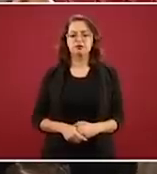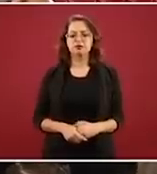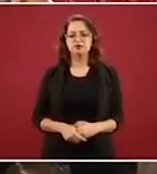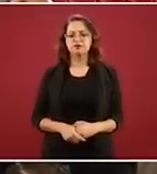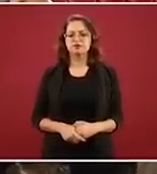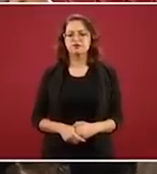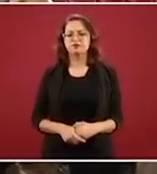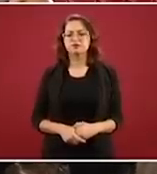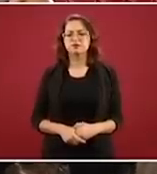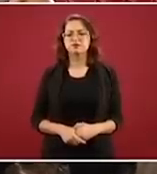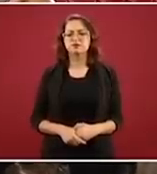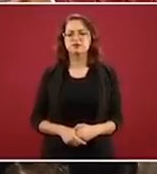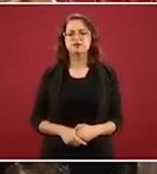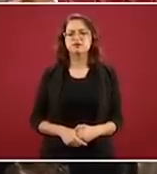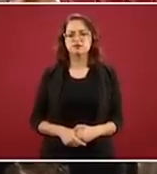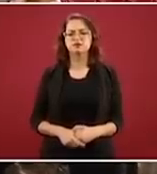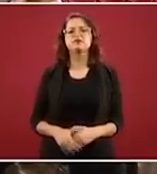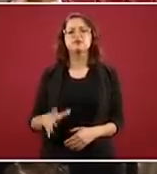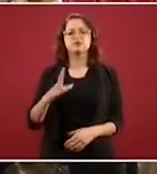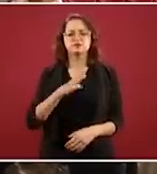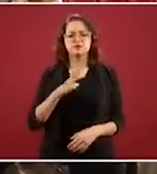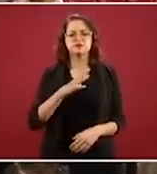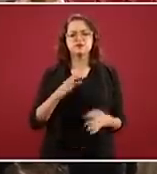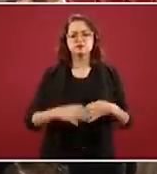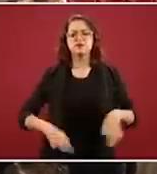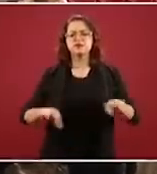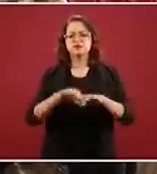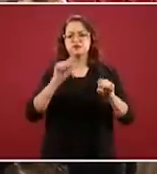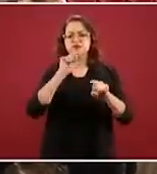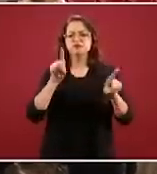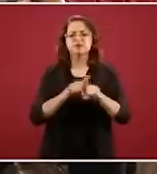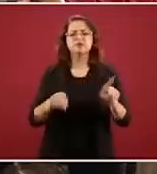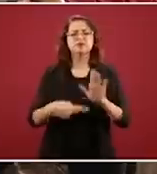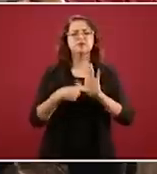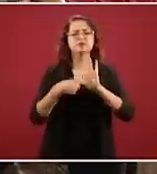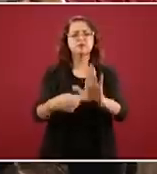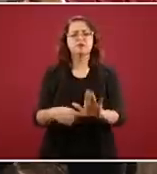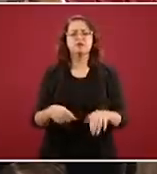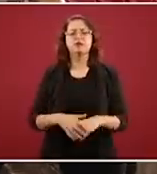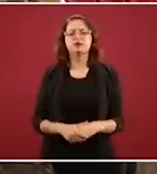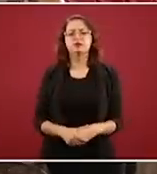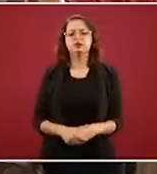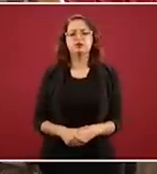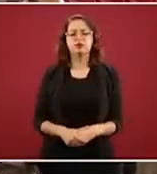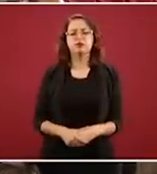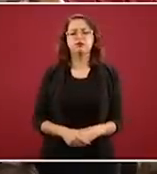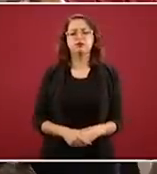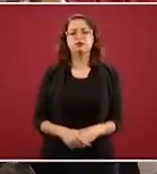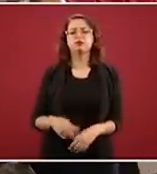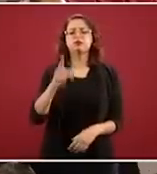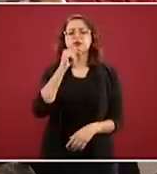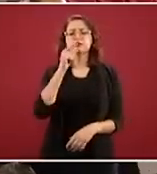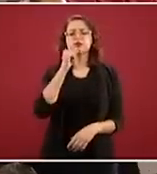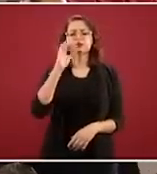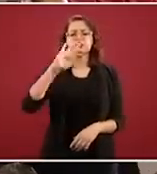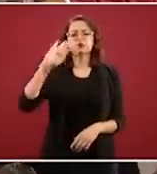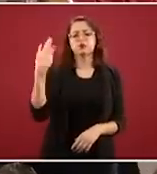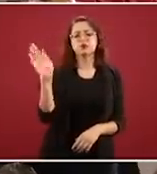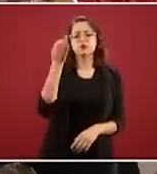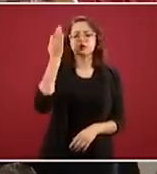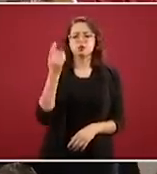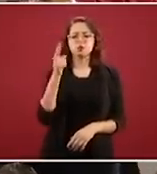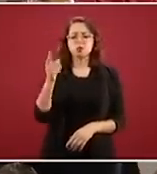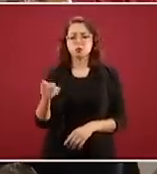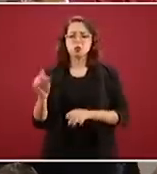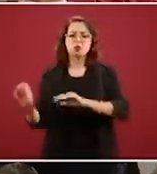También llamo su atención en que tenemos un efectivo de la Policía Federal que pasa a